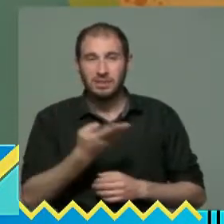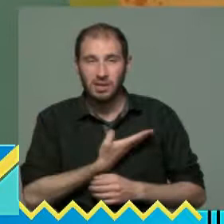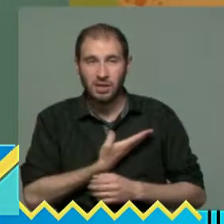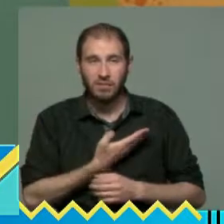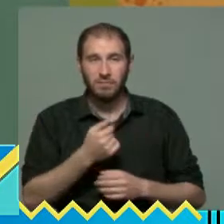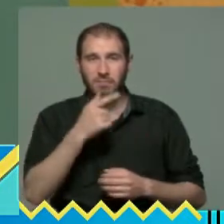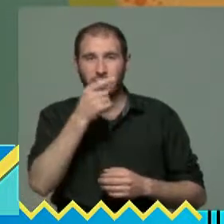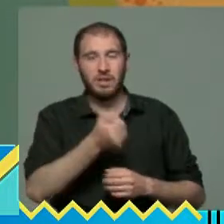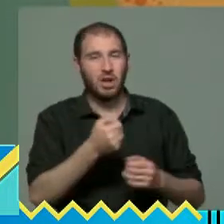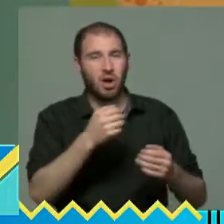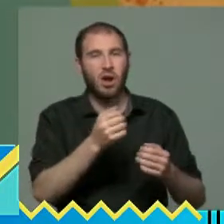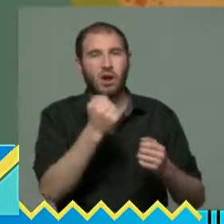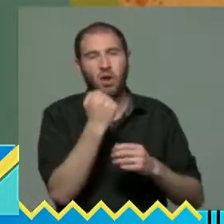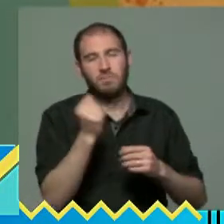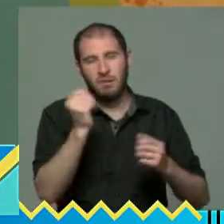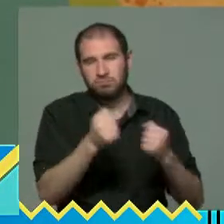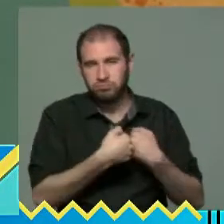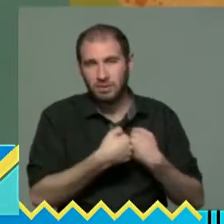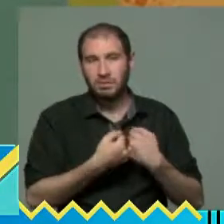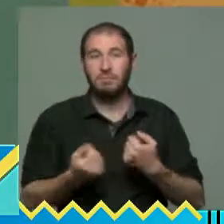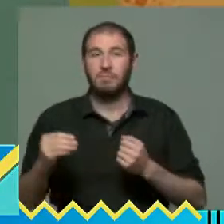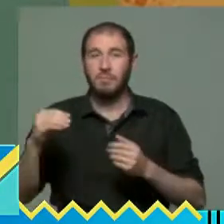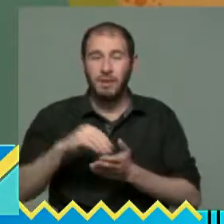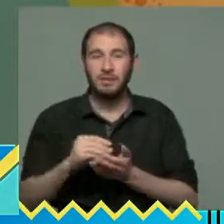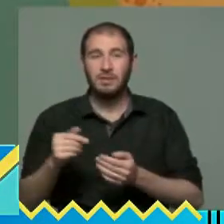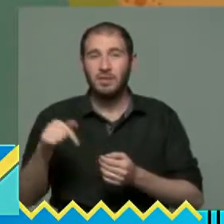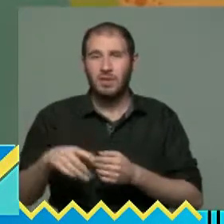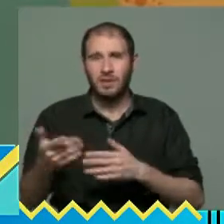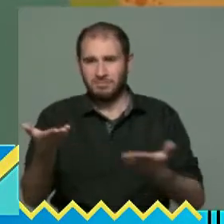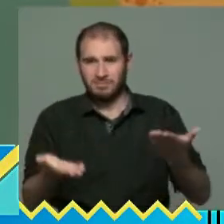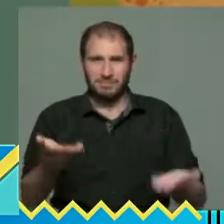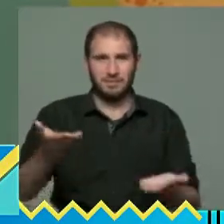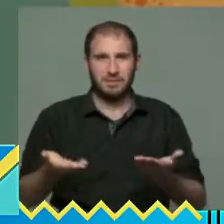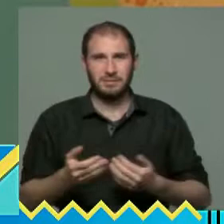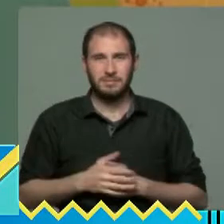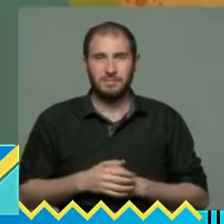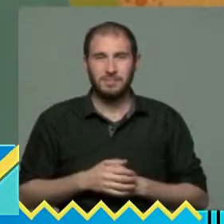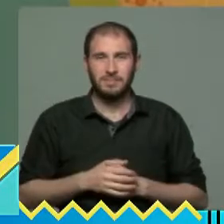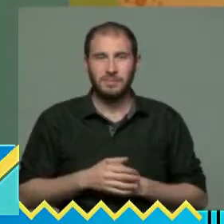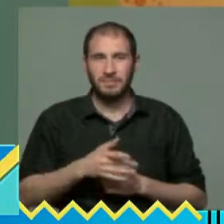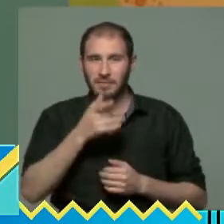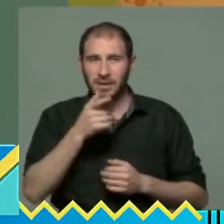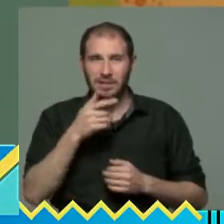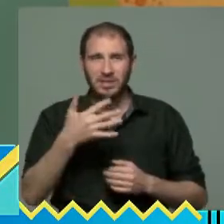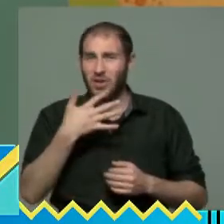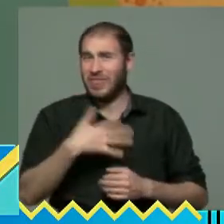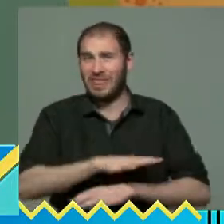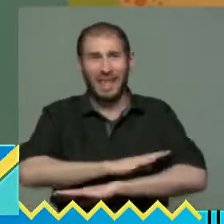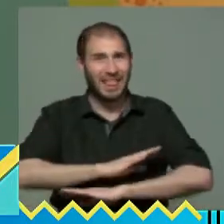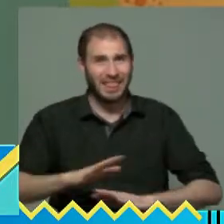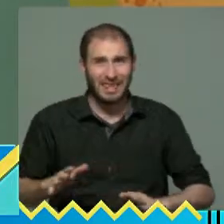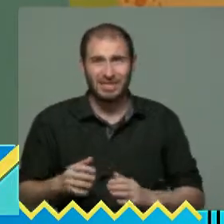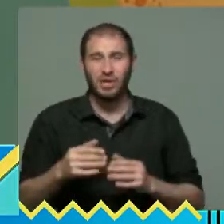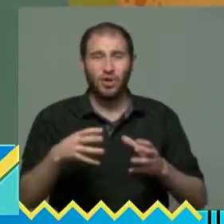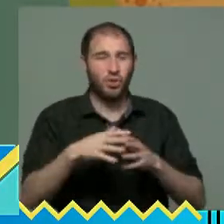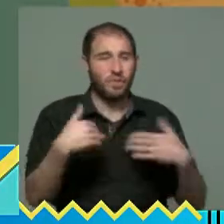periodista conservador, con un muchacho de Cristina Fernández, me parece que fue algo incomprensible tanto